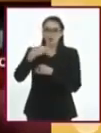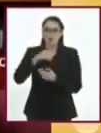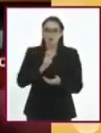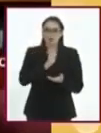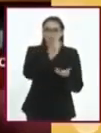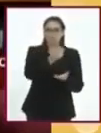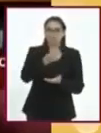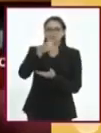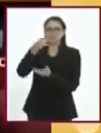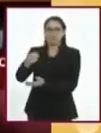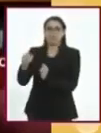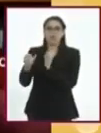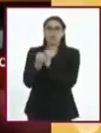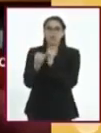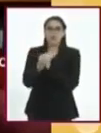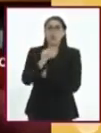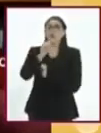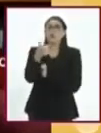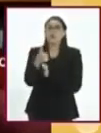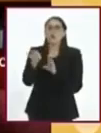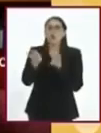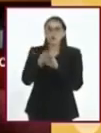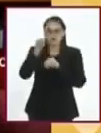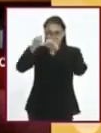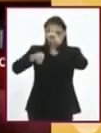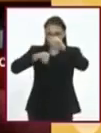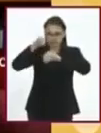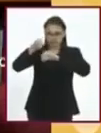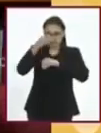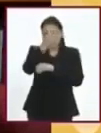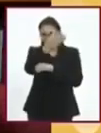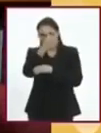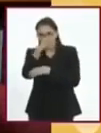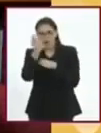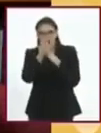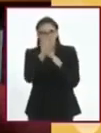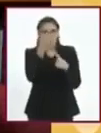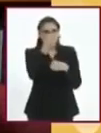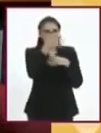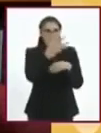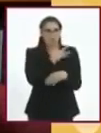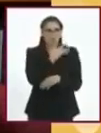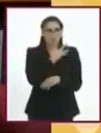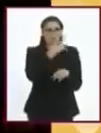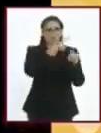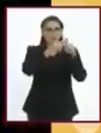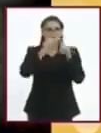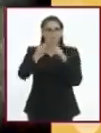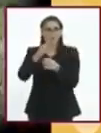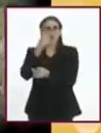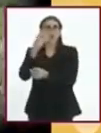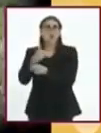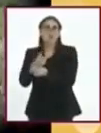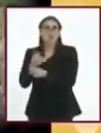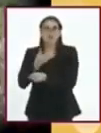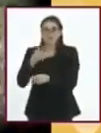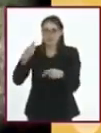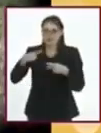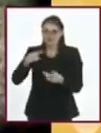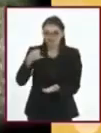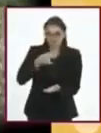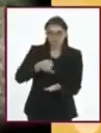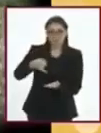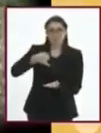parte también de cómo está la infraestructura del campo y de las oportunidades que tienen los productores agrícolas de